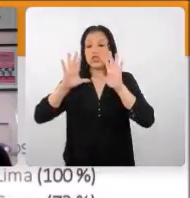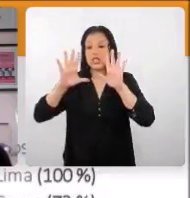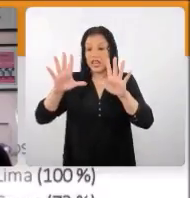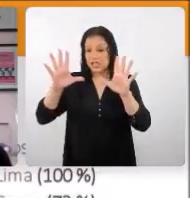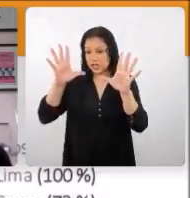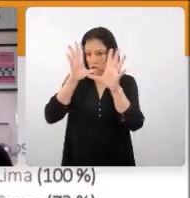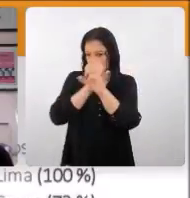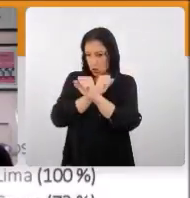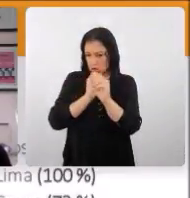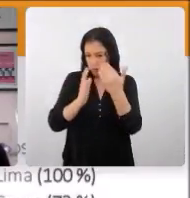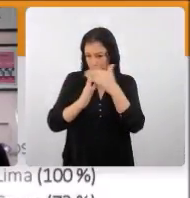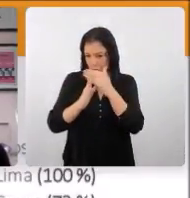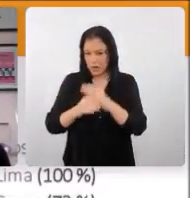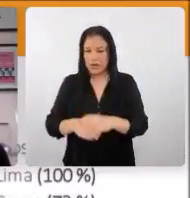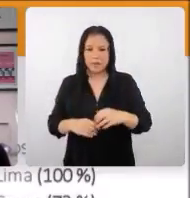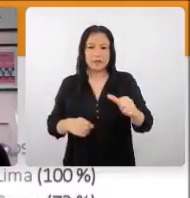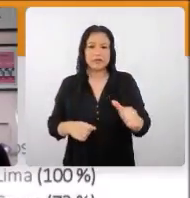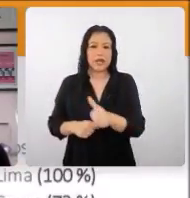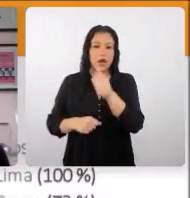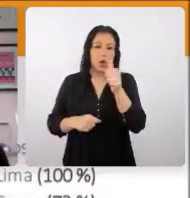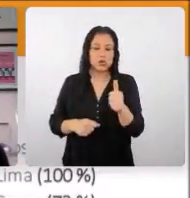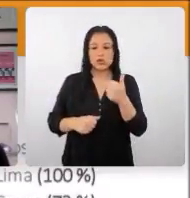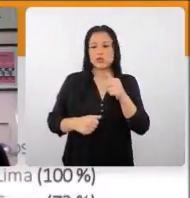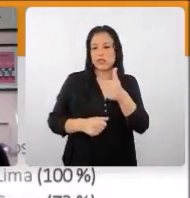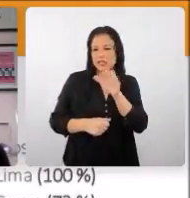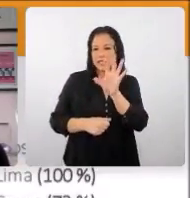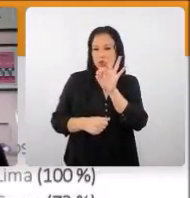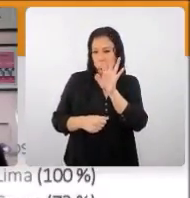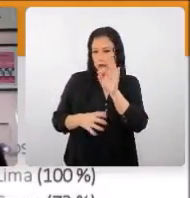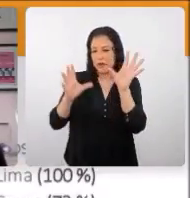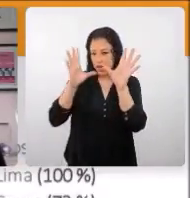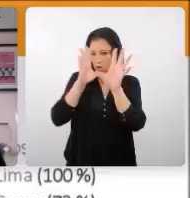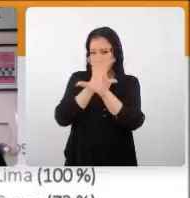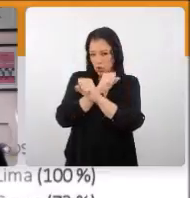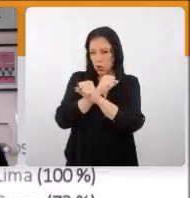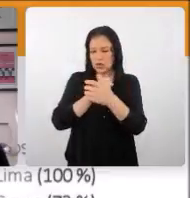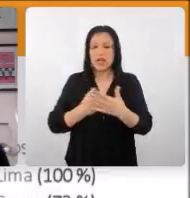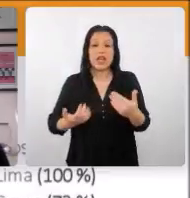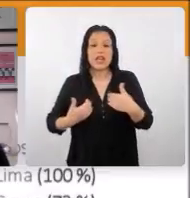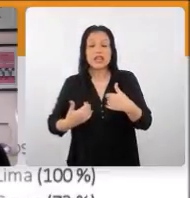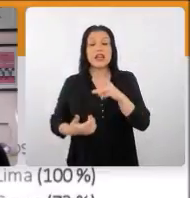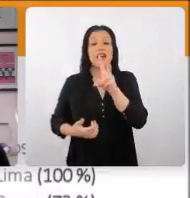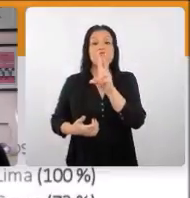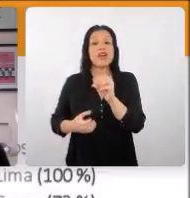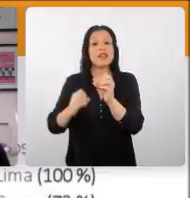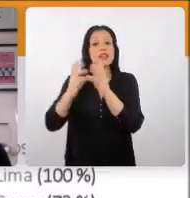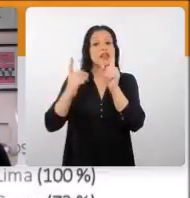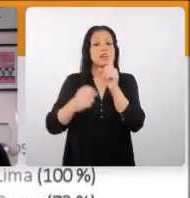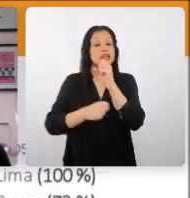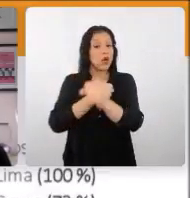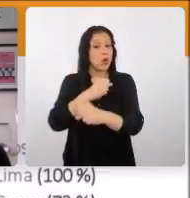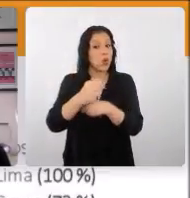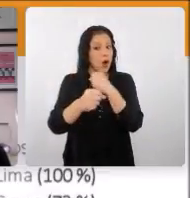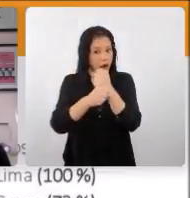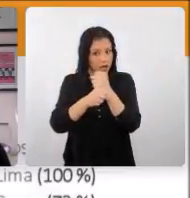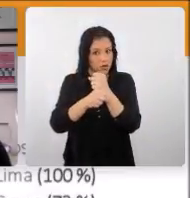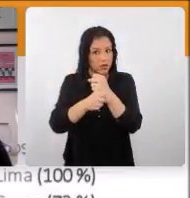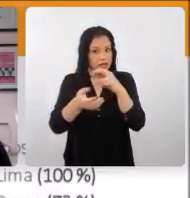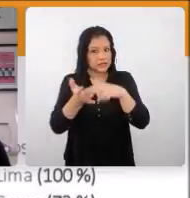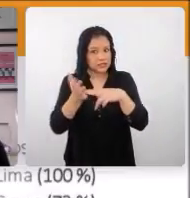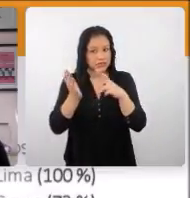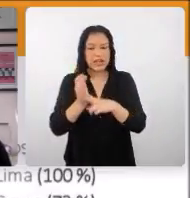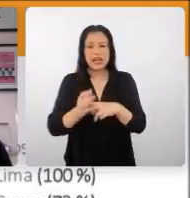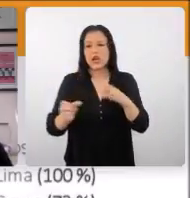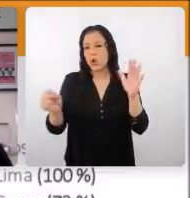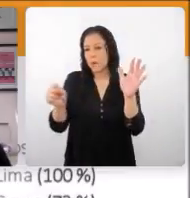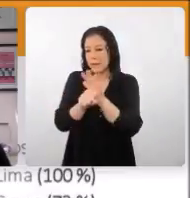promedio, en el caso de Alemán son 19 noches, y considerando que normalmente tienen 20 días de vacaciones anuales, quiere decir que todas las vacaciones les